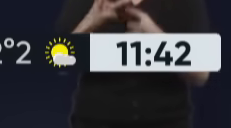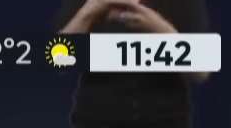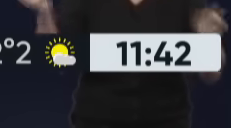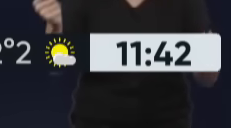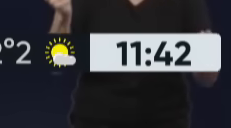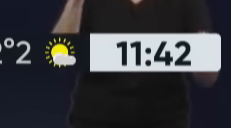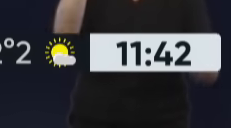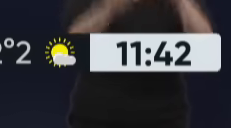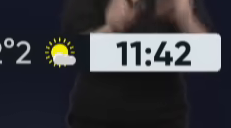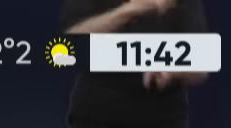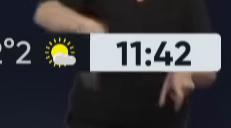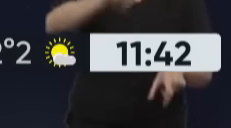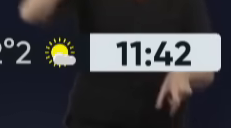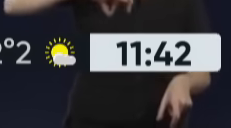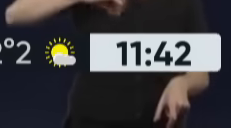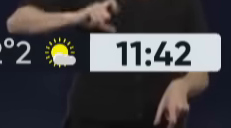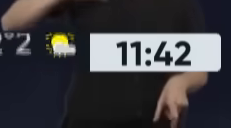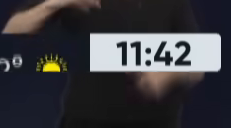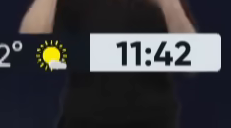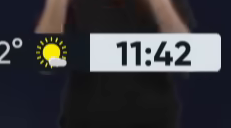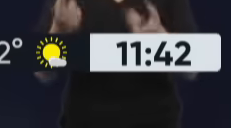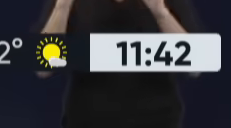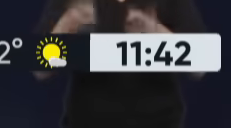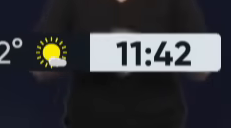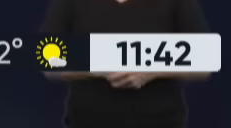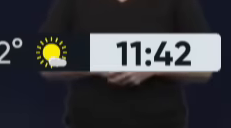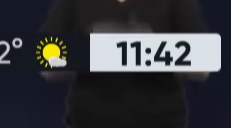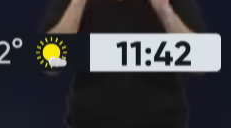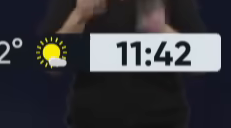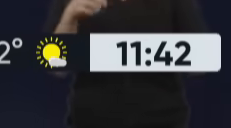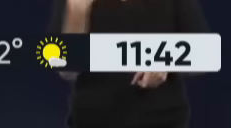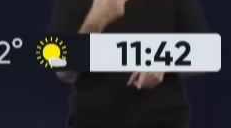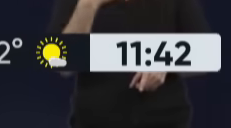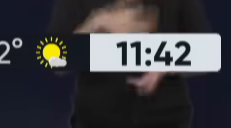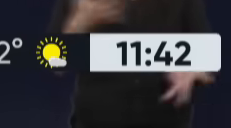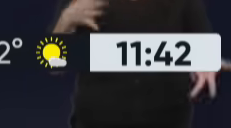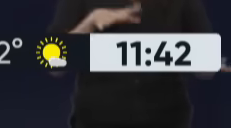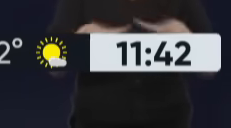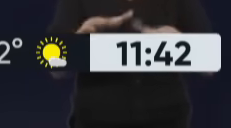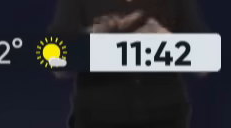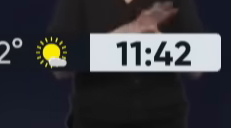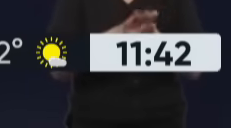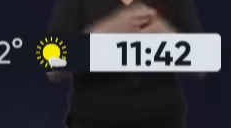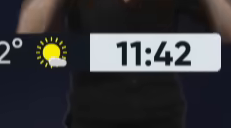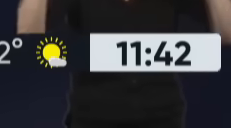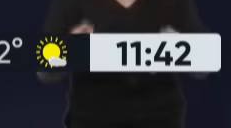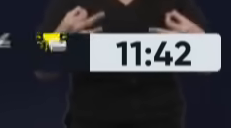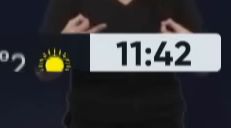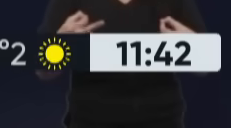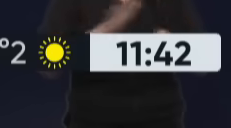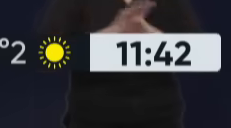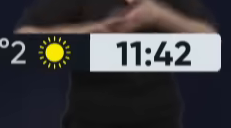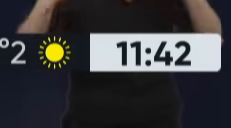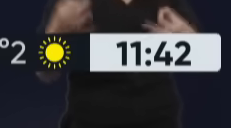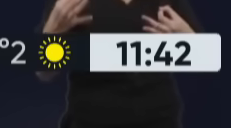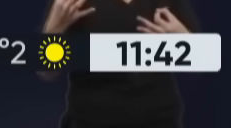castigados. También entendemos que la solución de fondo efectivamente era ordenar las cuentas, lo hicimos a